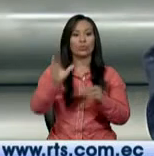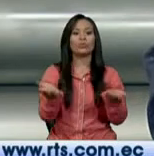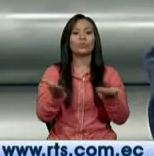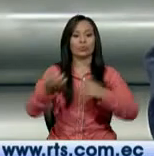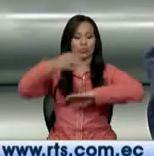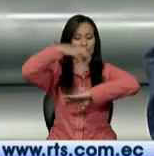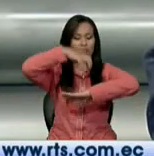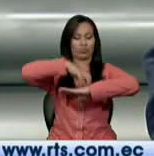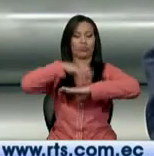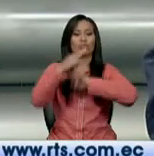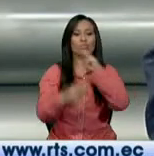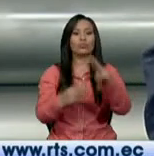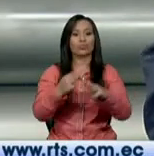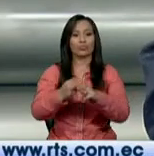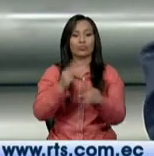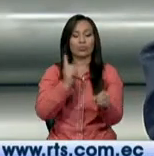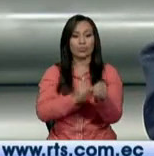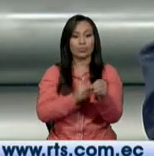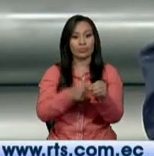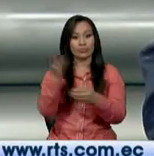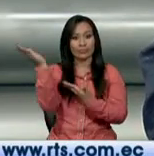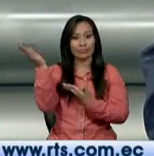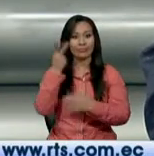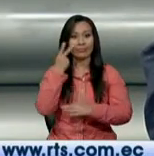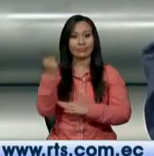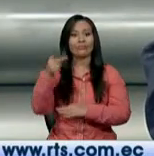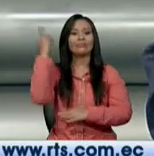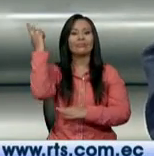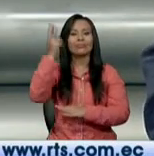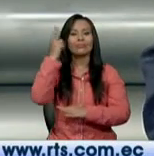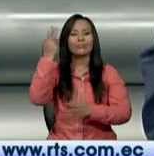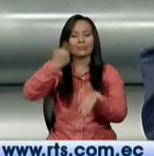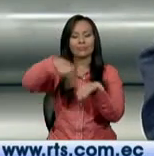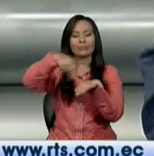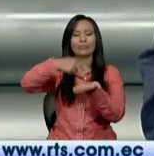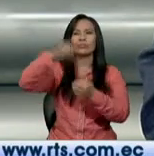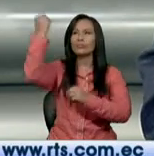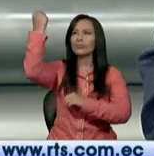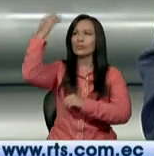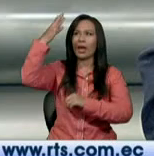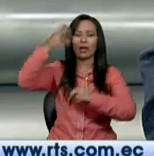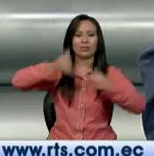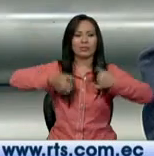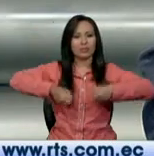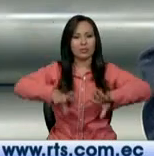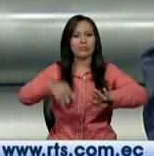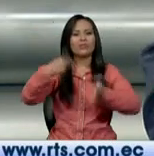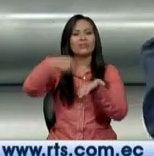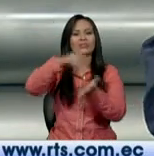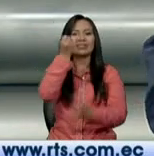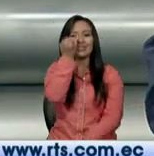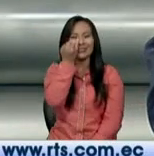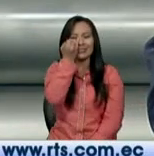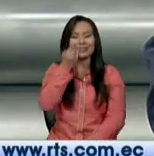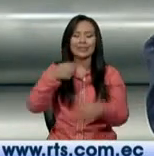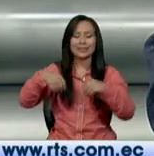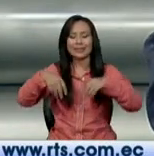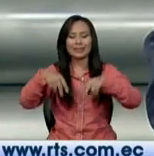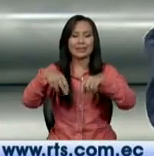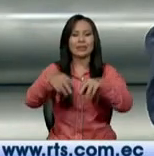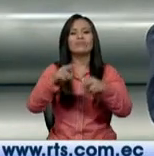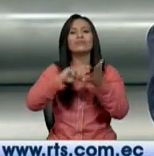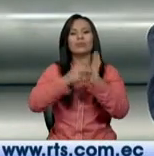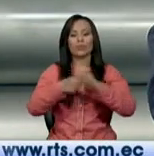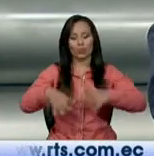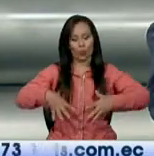mundo, en la capital de la República. Ahí se celebró el solsticio de septiembre. Esta fiesta indígena conmemora la